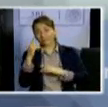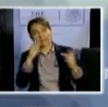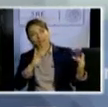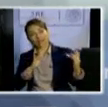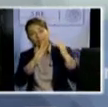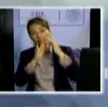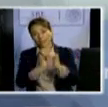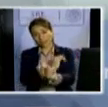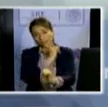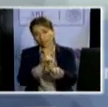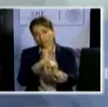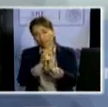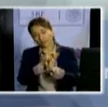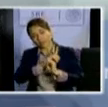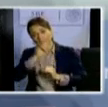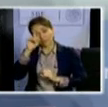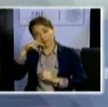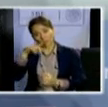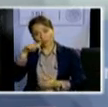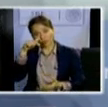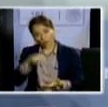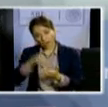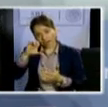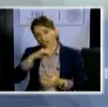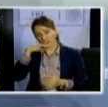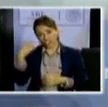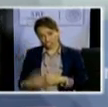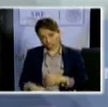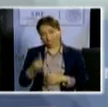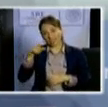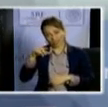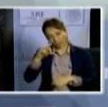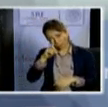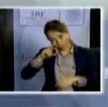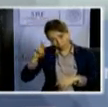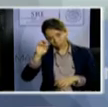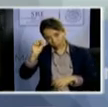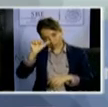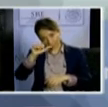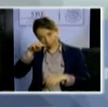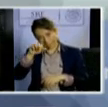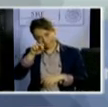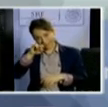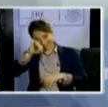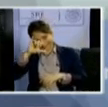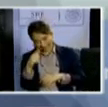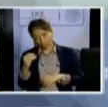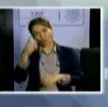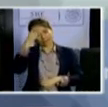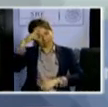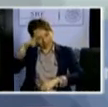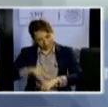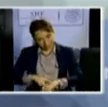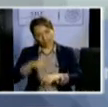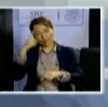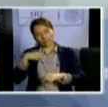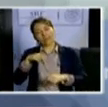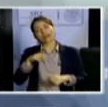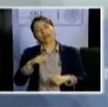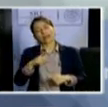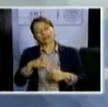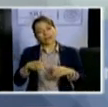encuentra el señor José Luis Samaniego, director de la División de Desarrollo Sostenible y Asentamientos Humanos de la Comisión Económica para América Latina y también